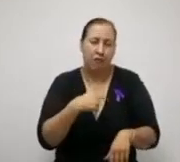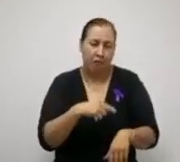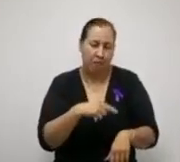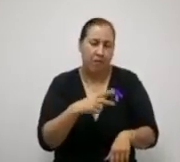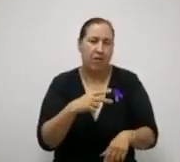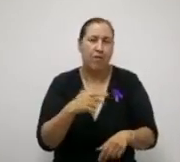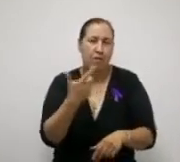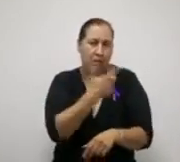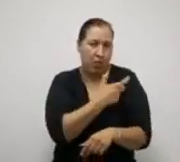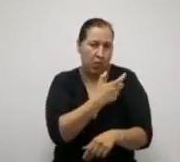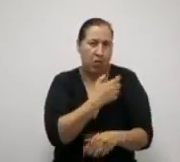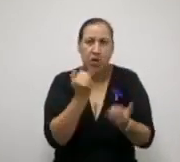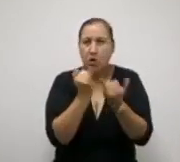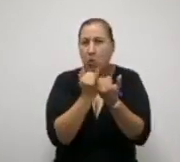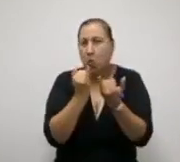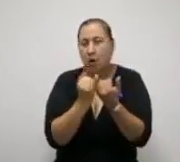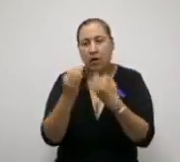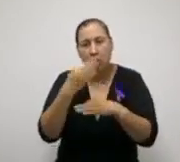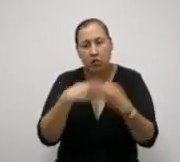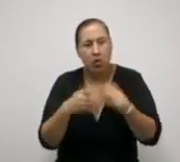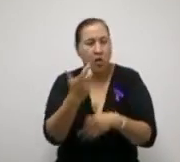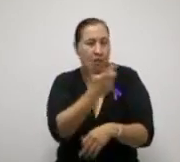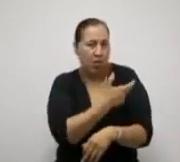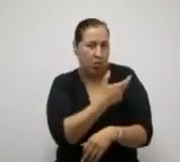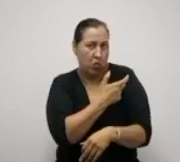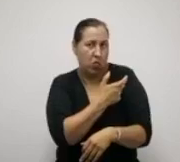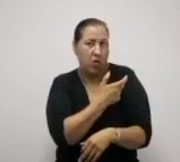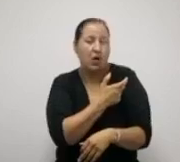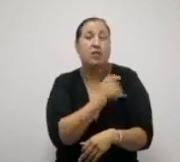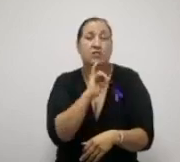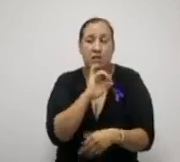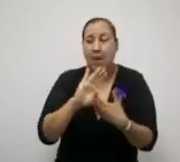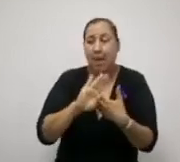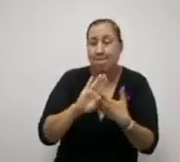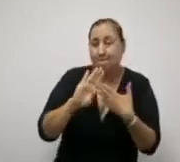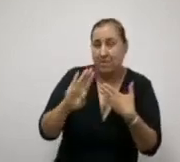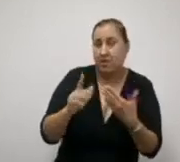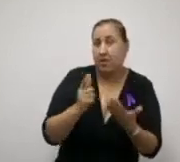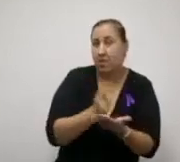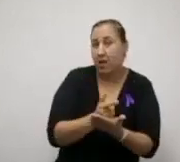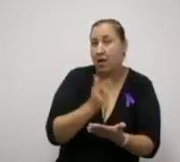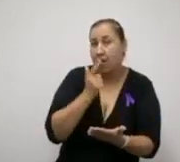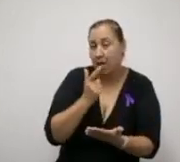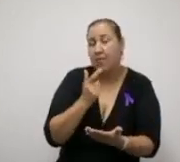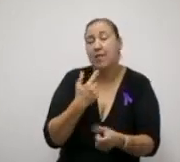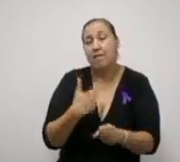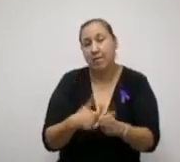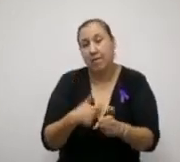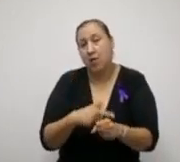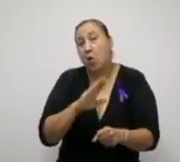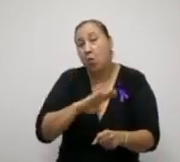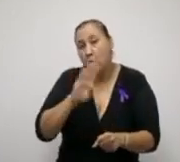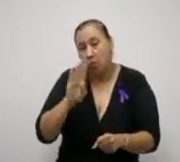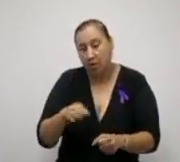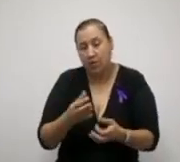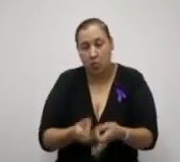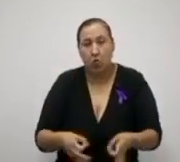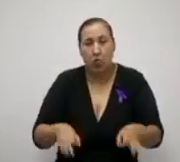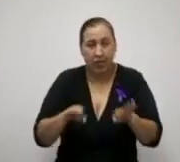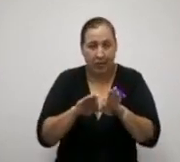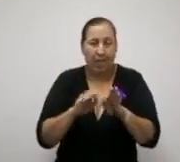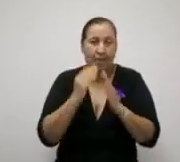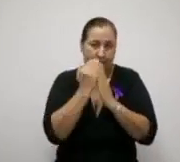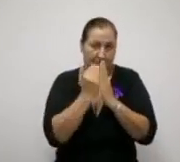vacunas, sí, nos brinda protección para casos graves y defunciones, que es lo que nosotros queremos